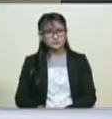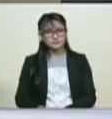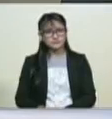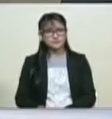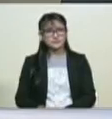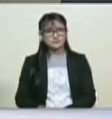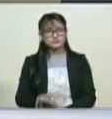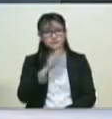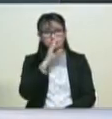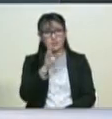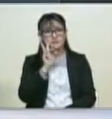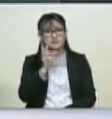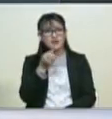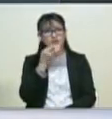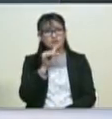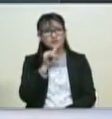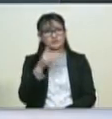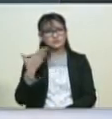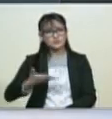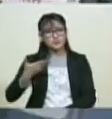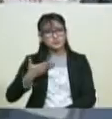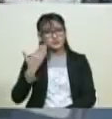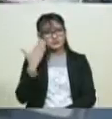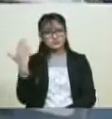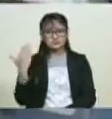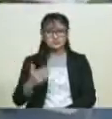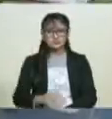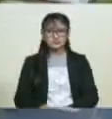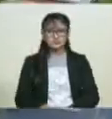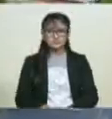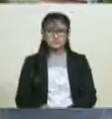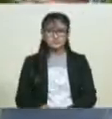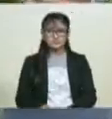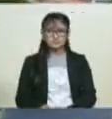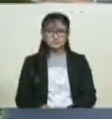en vivo y directo por láser miraflores con información importante esta hora